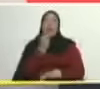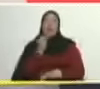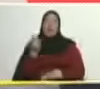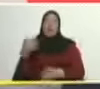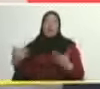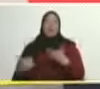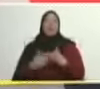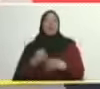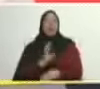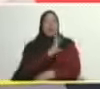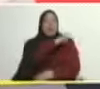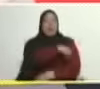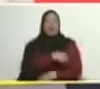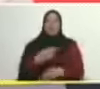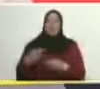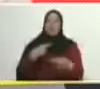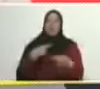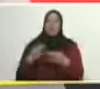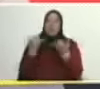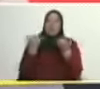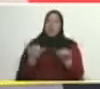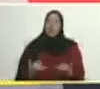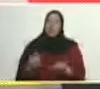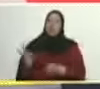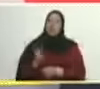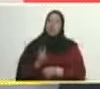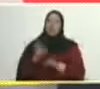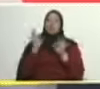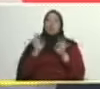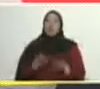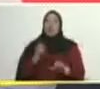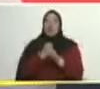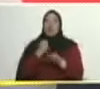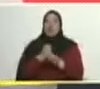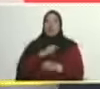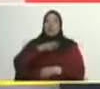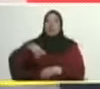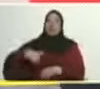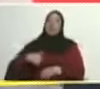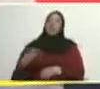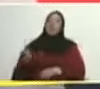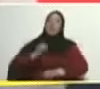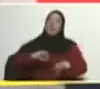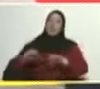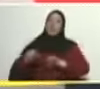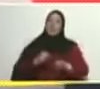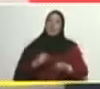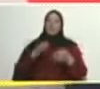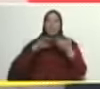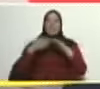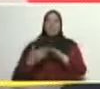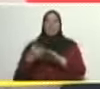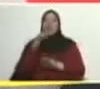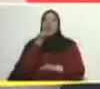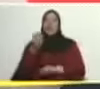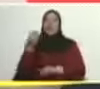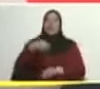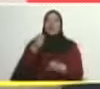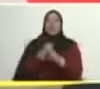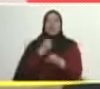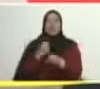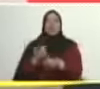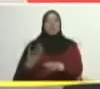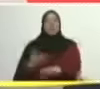que contemple la creación de un Estado palestino soberano e independiente en las fronteras anteriores